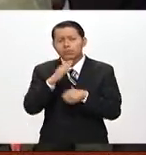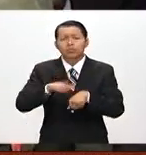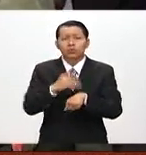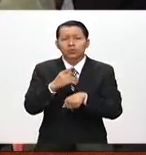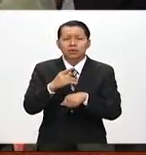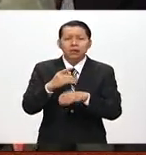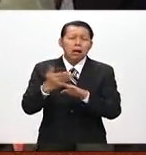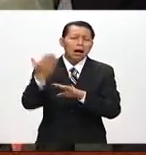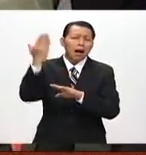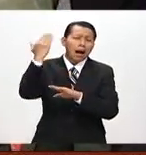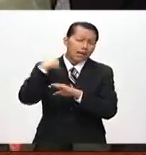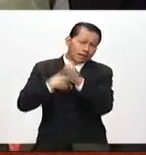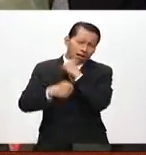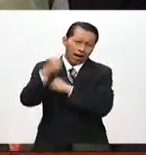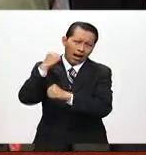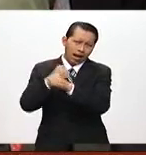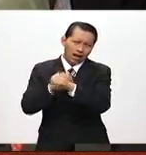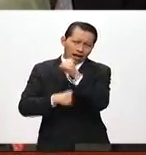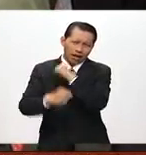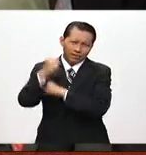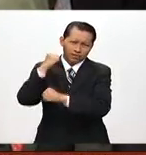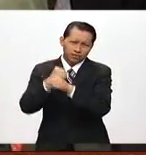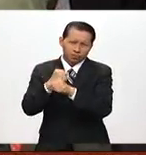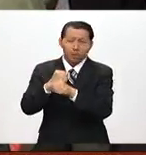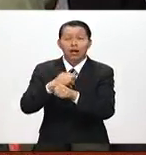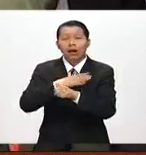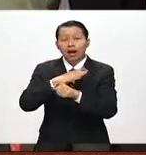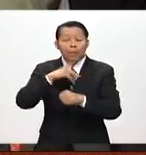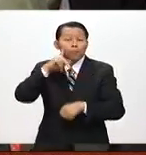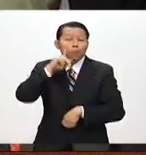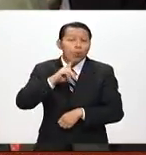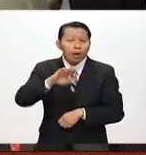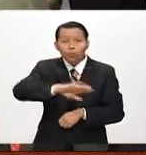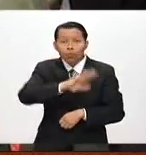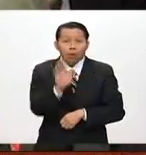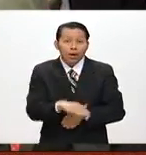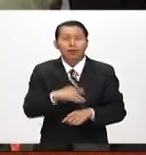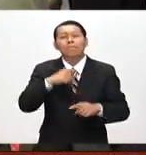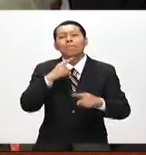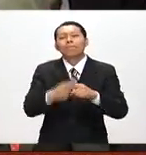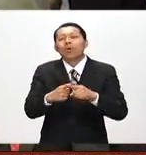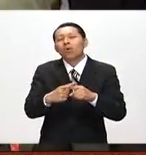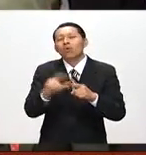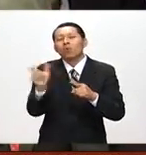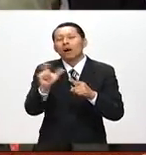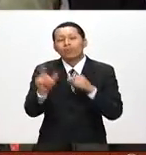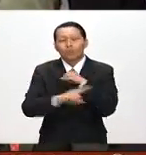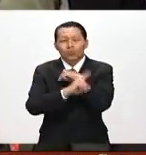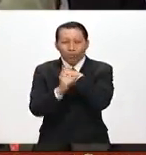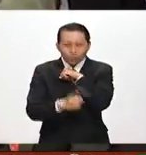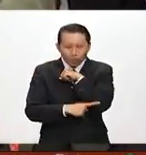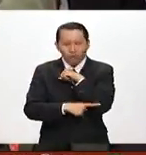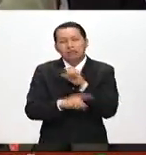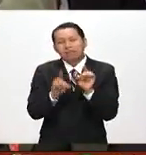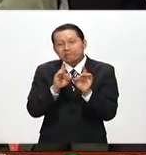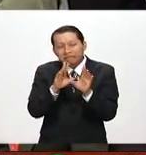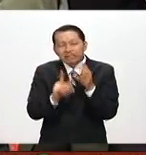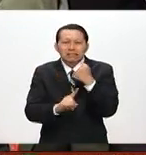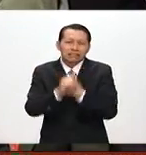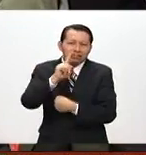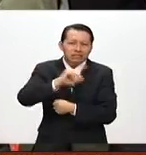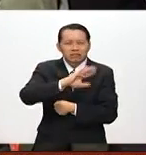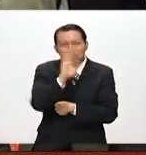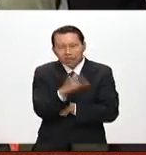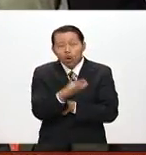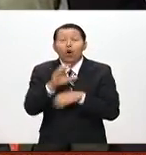cuantas décadas atrás, que aún persistan decesos de mujeres a causa de complicaciones durante el embarazo o al momento del